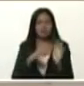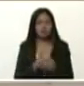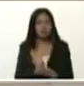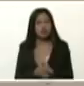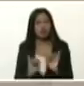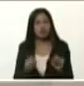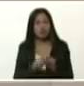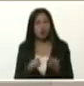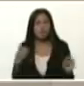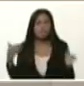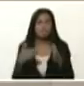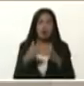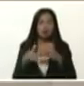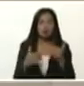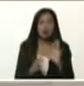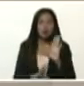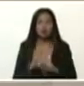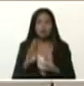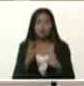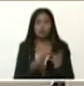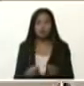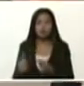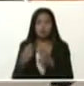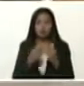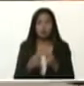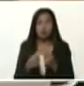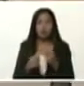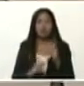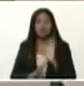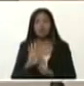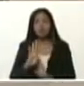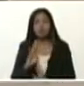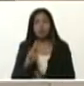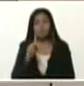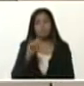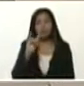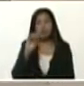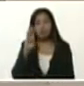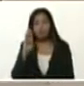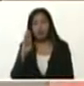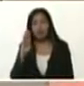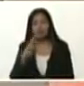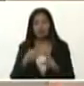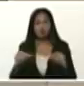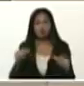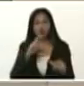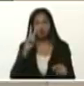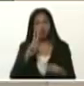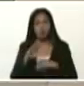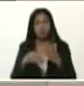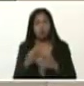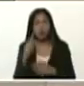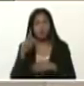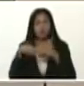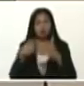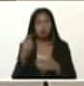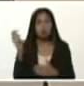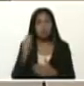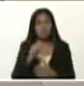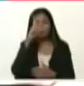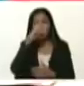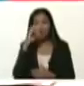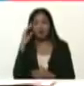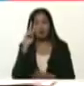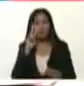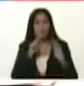y un impacto en el crecimiento económico, en el desarrollo del PIB territorial importante, que lo vamos a ver en los próximos meses, en los próximos años.